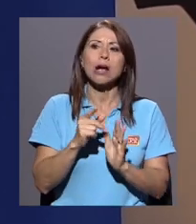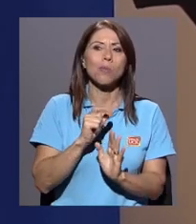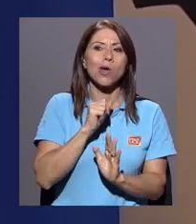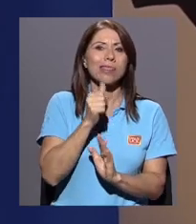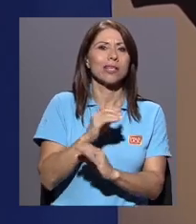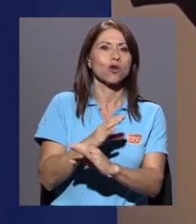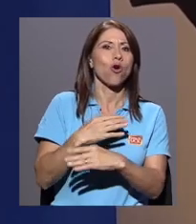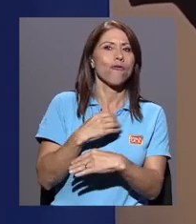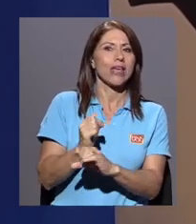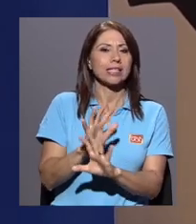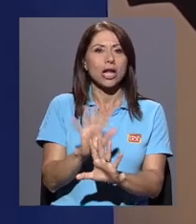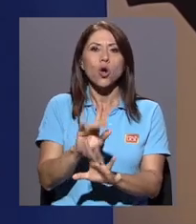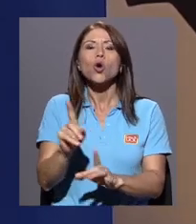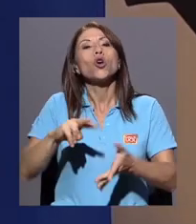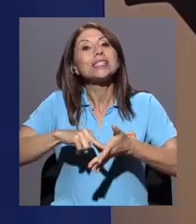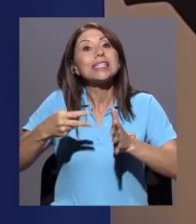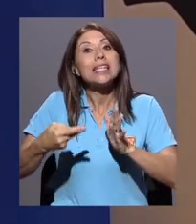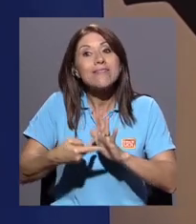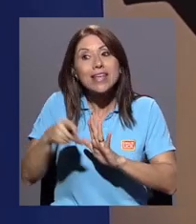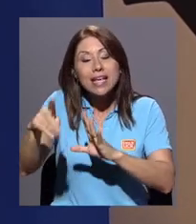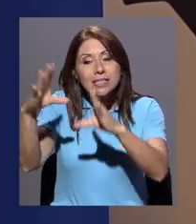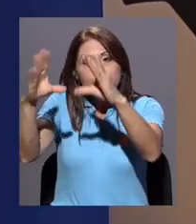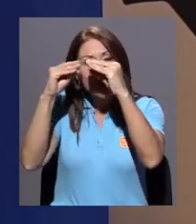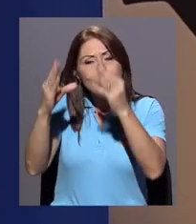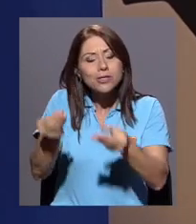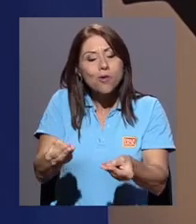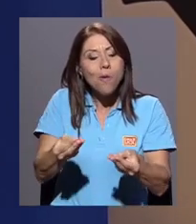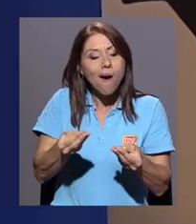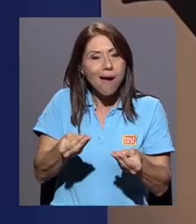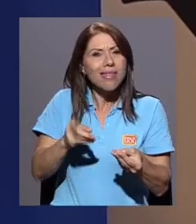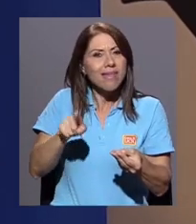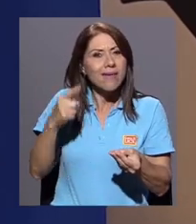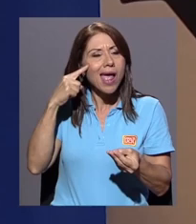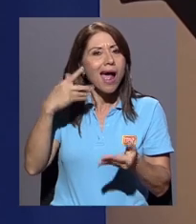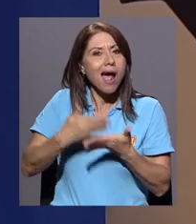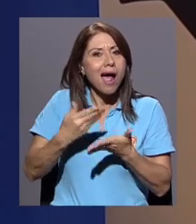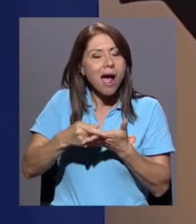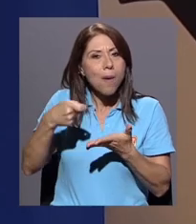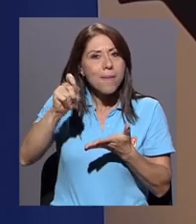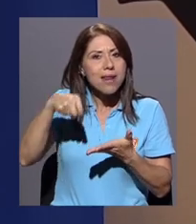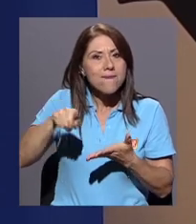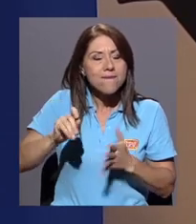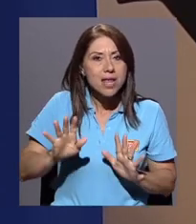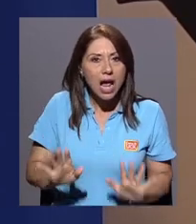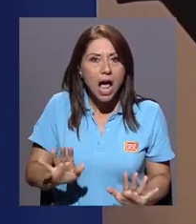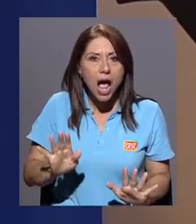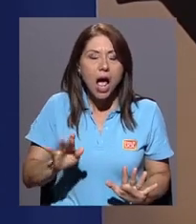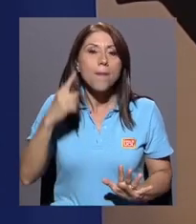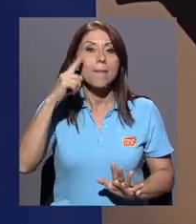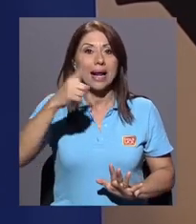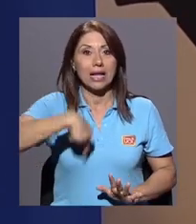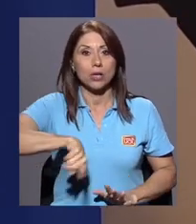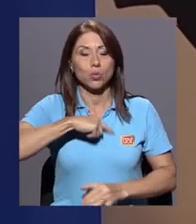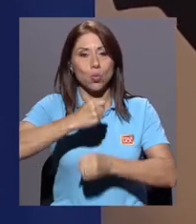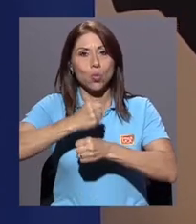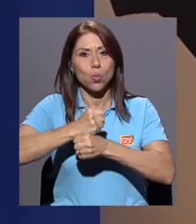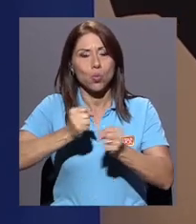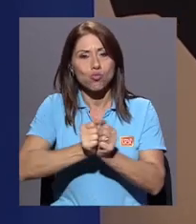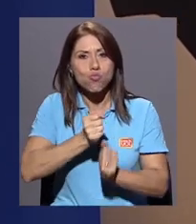una verificación del dato entregado para hacer verdaderamente, en el caso de quienes hacemos periodismo, un